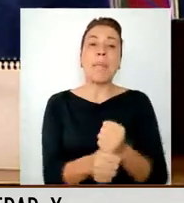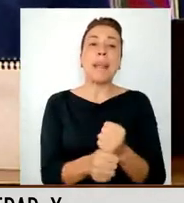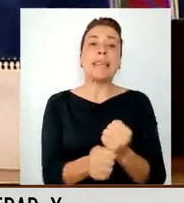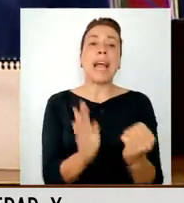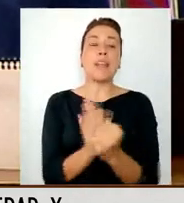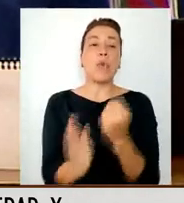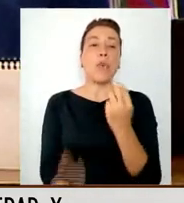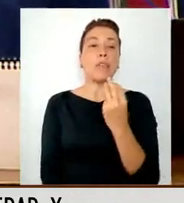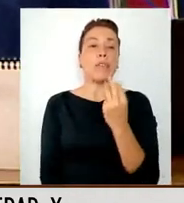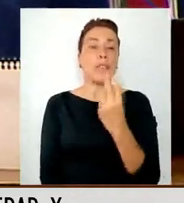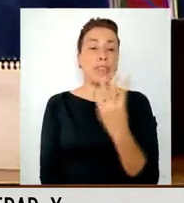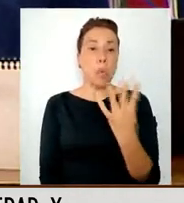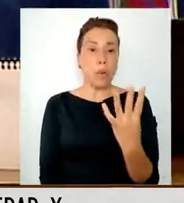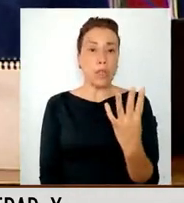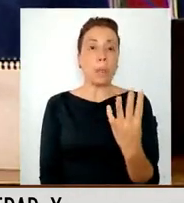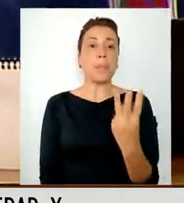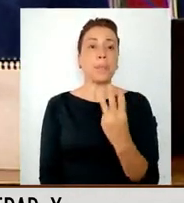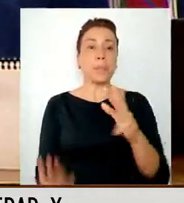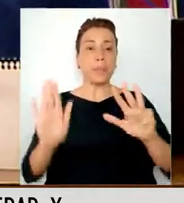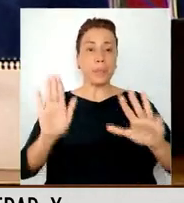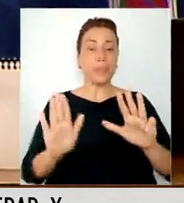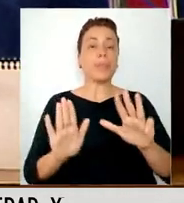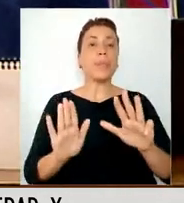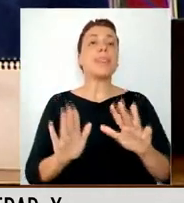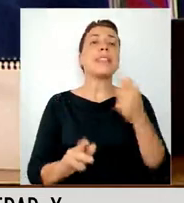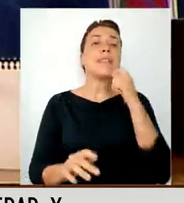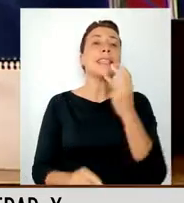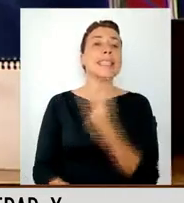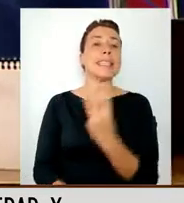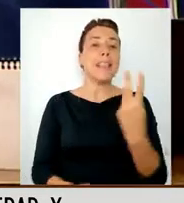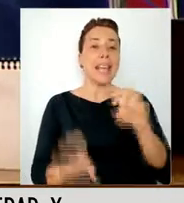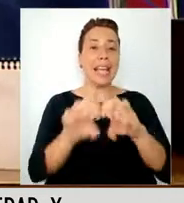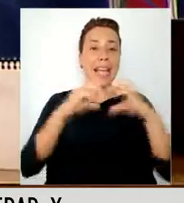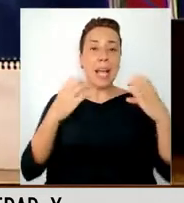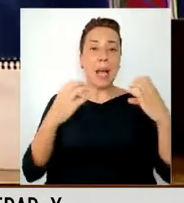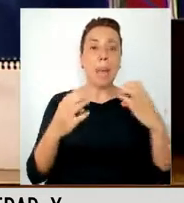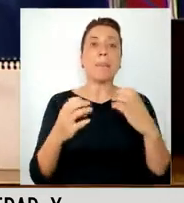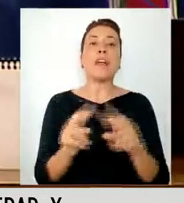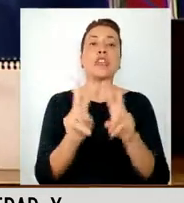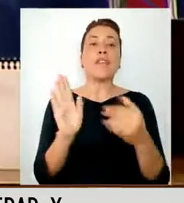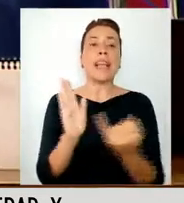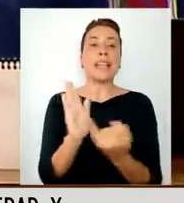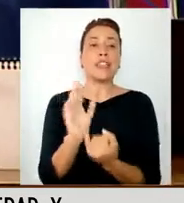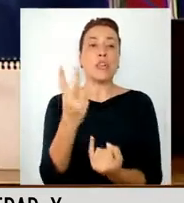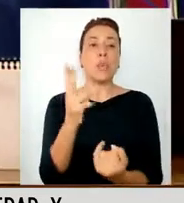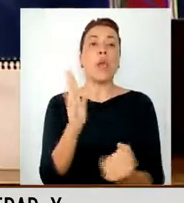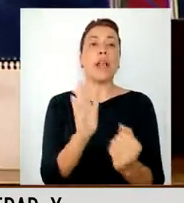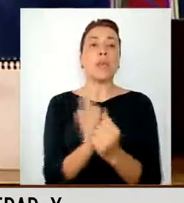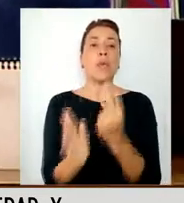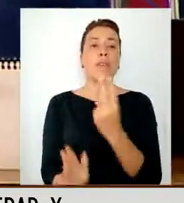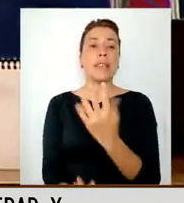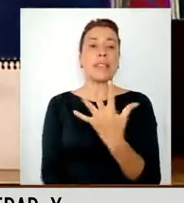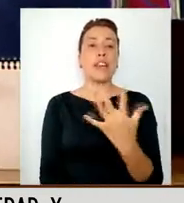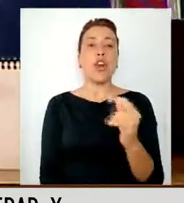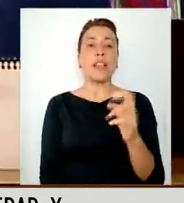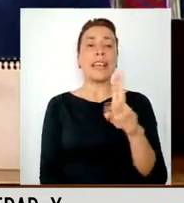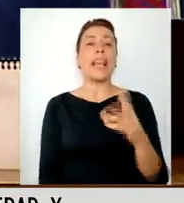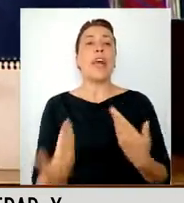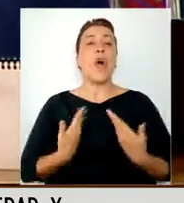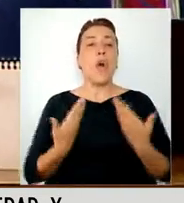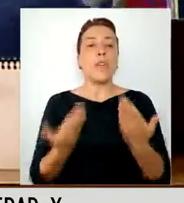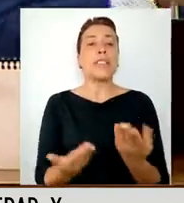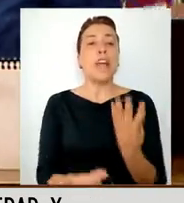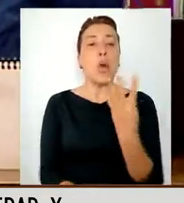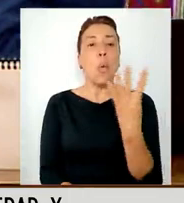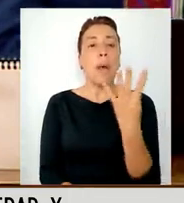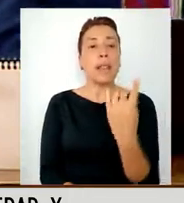39 que viene siendo el 33 de la cámara lo que respecta al inciso segundo el artículo 25 ter que propone 41 que